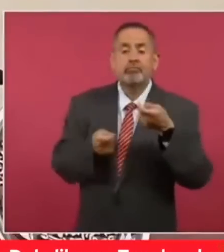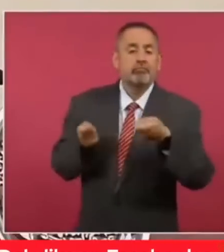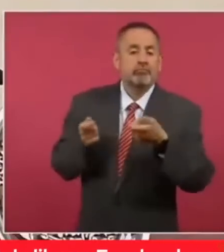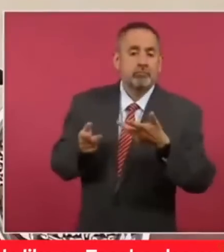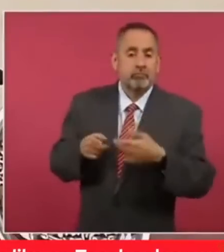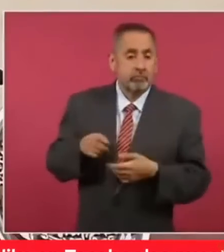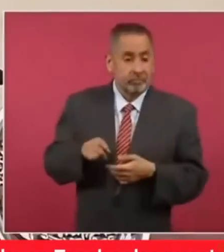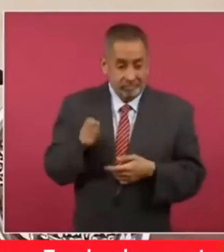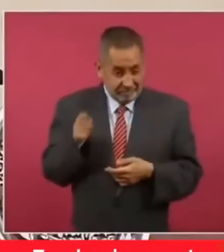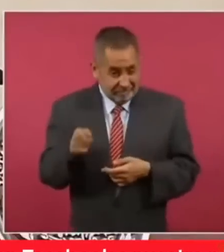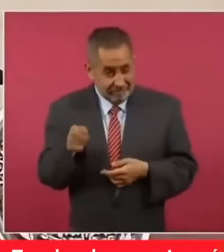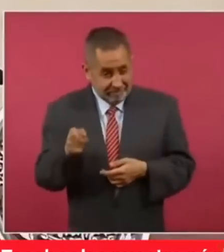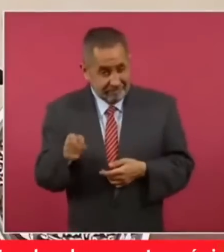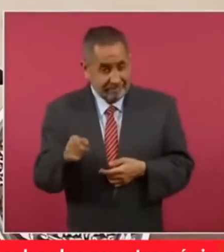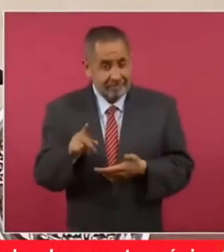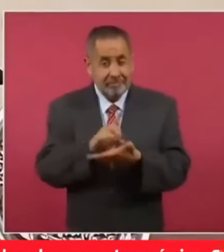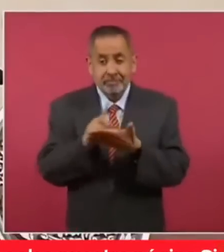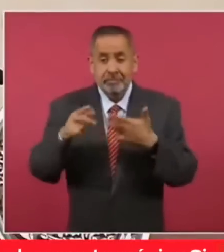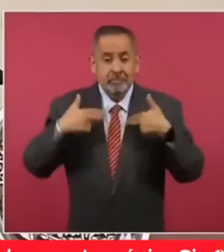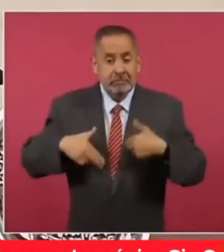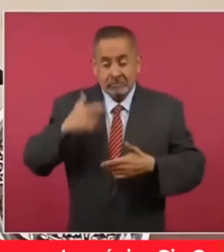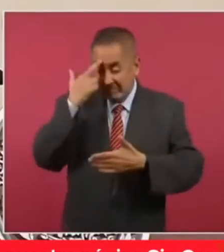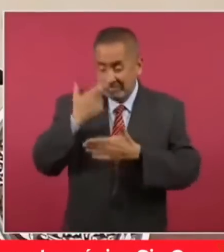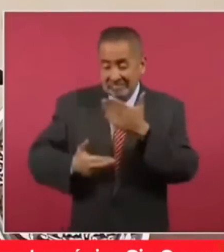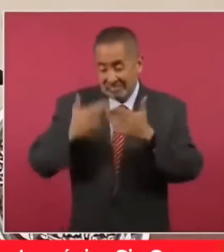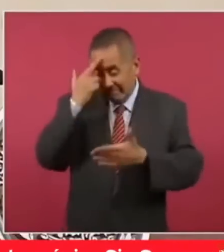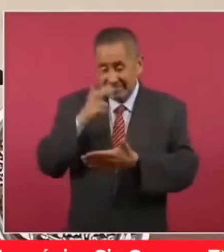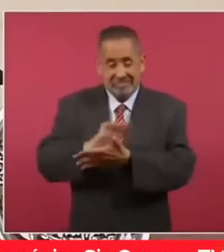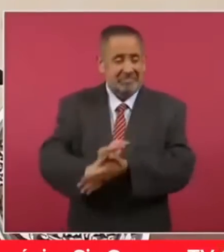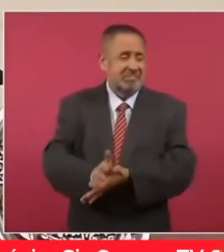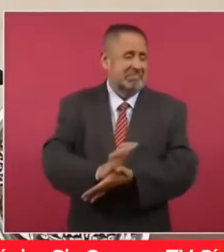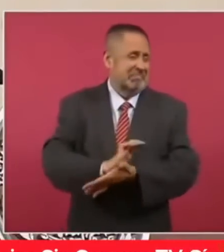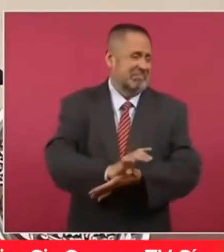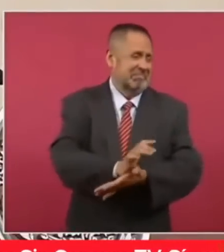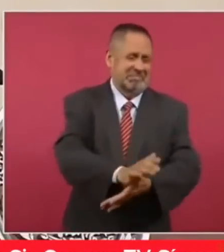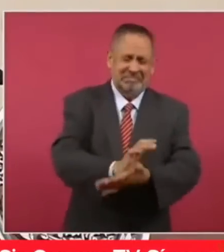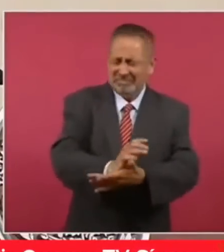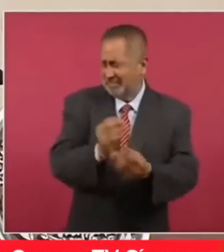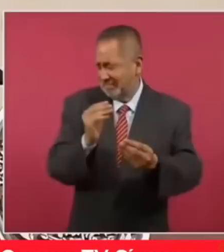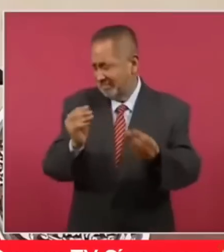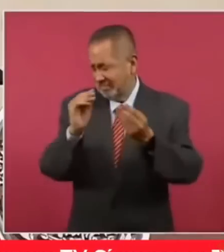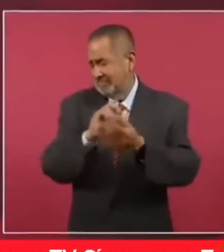impunemente derechos humanos. Es más,